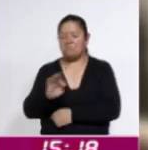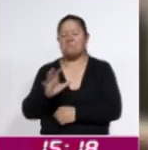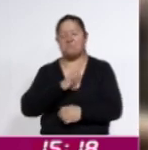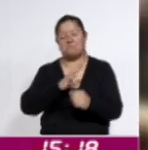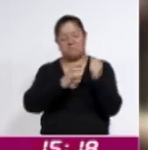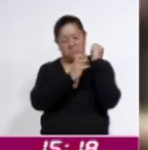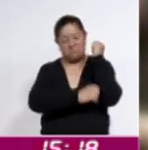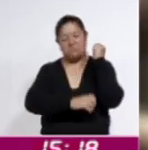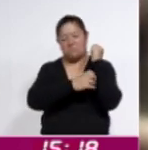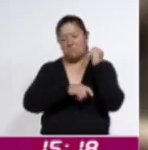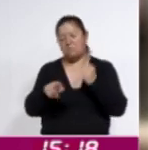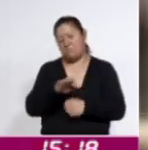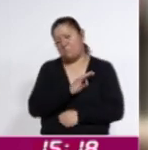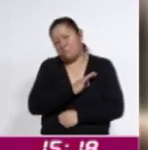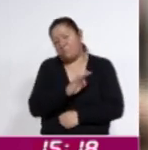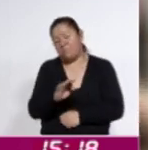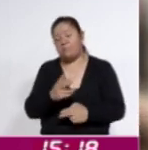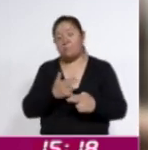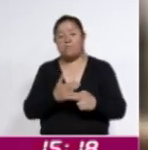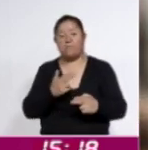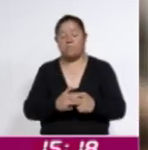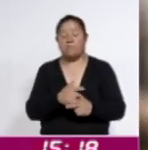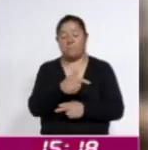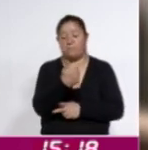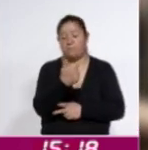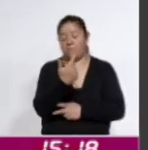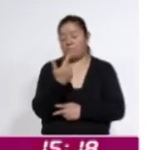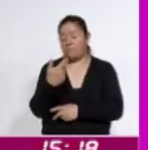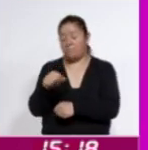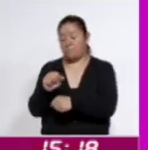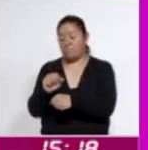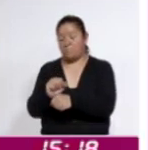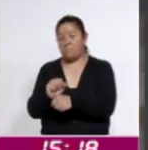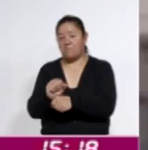contempla la interrupción del embarazo hasta las 12 semanas de gestación.